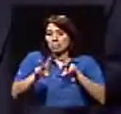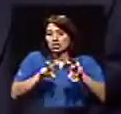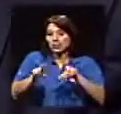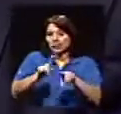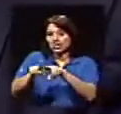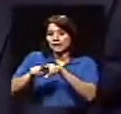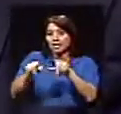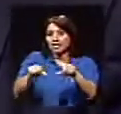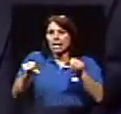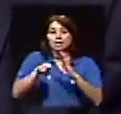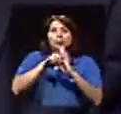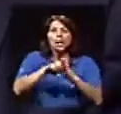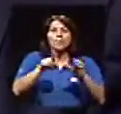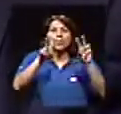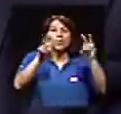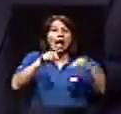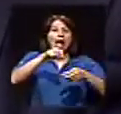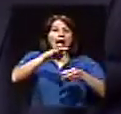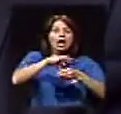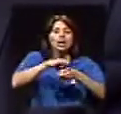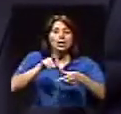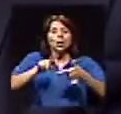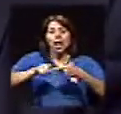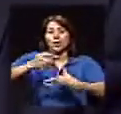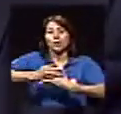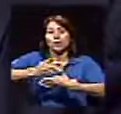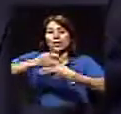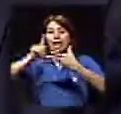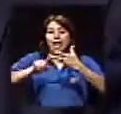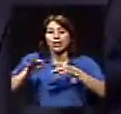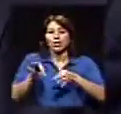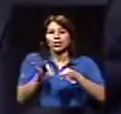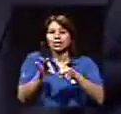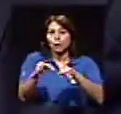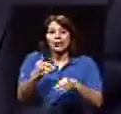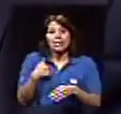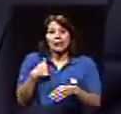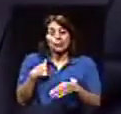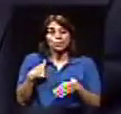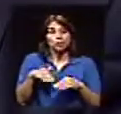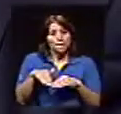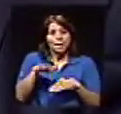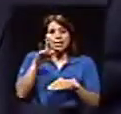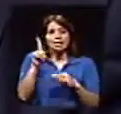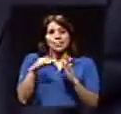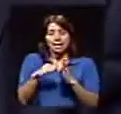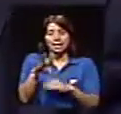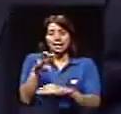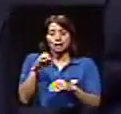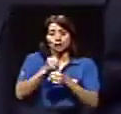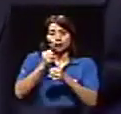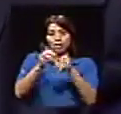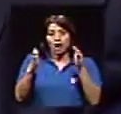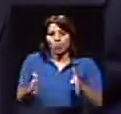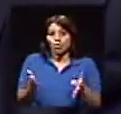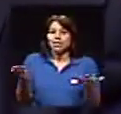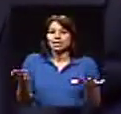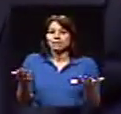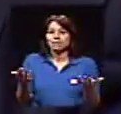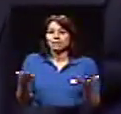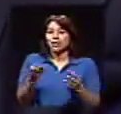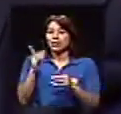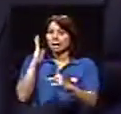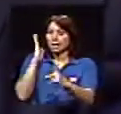parte agrícola, inmobiliaria, turística. Tenemos más de 1.500 trabajadores que están de manera directa